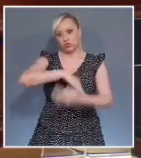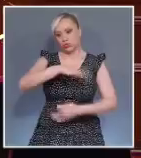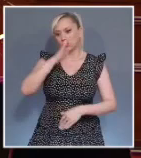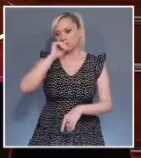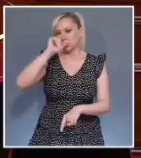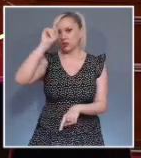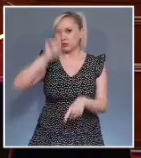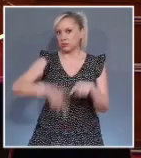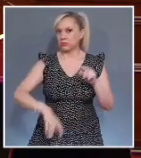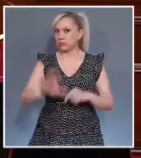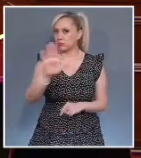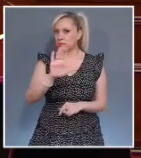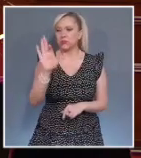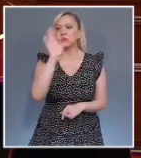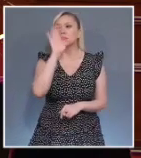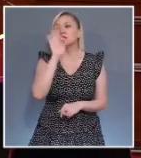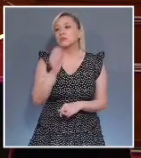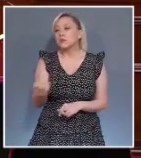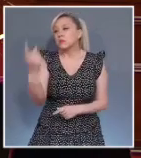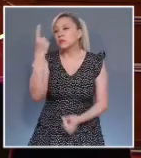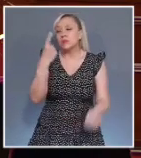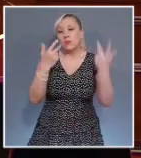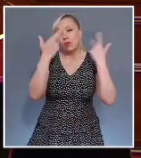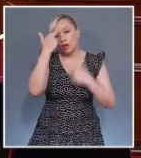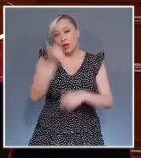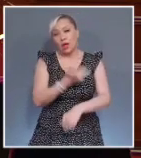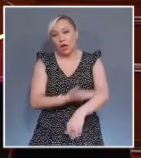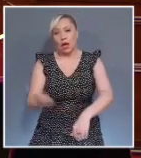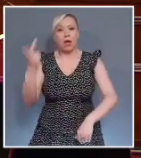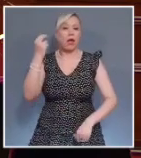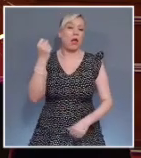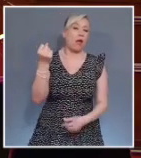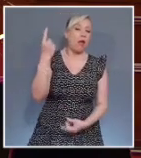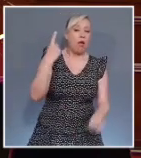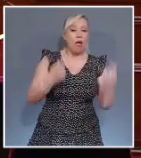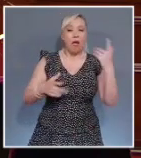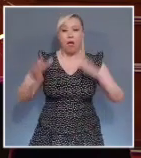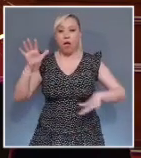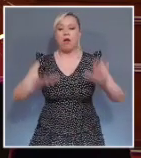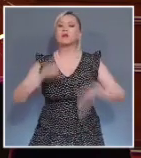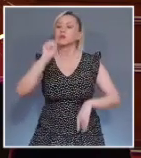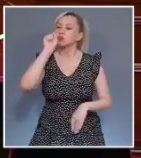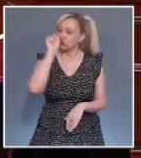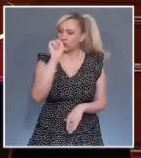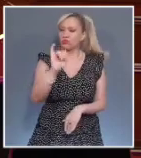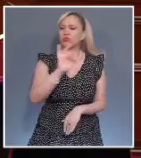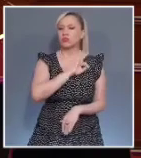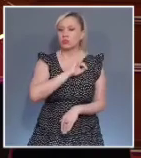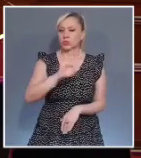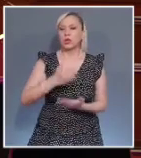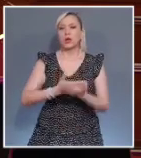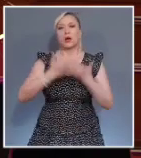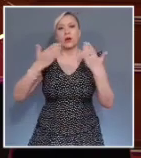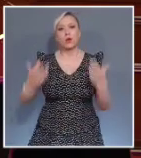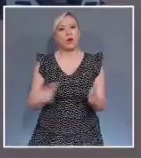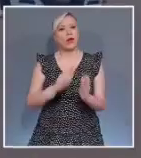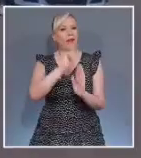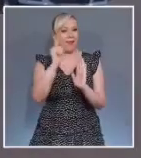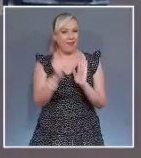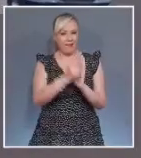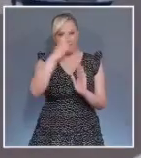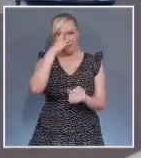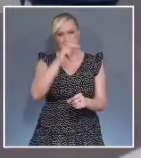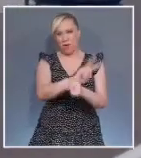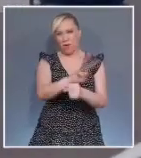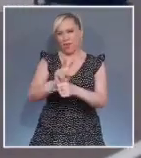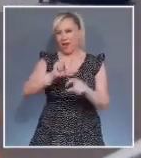excepcionalidad. Al continuar con el análisis de la acción de inconstitucionalidad contra disposiciones de la ley de la Guardia Nacional, el